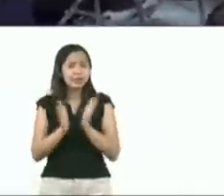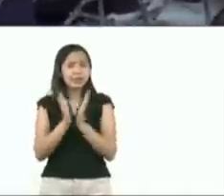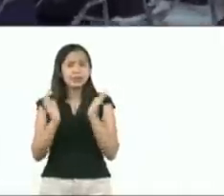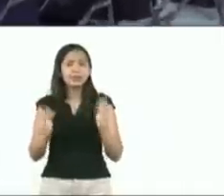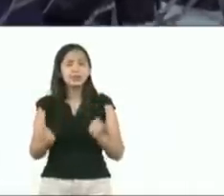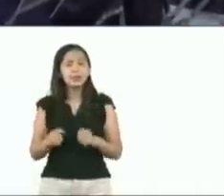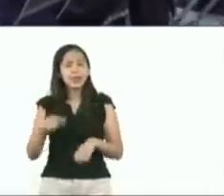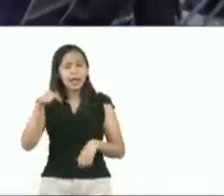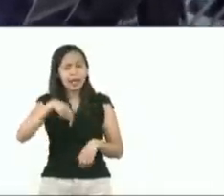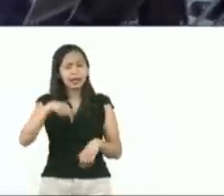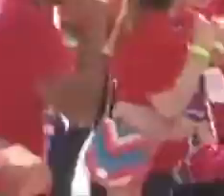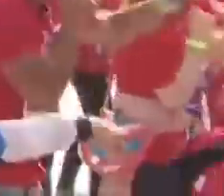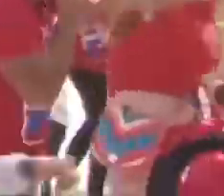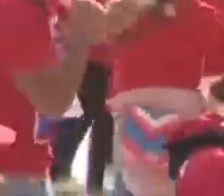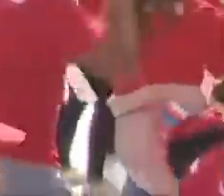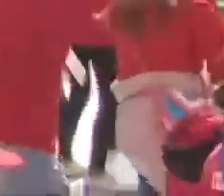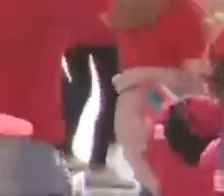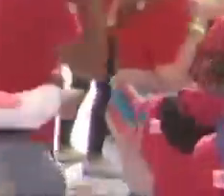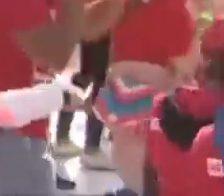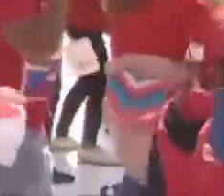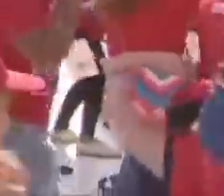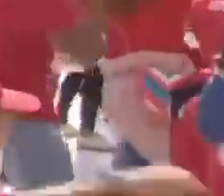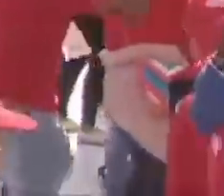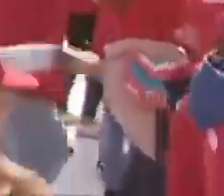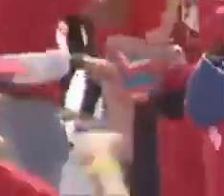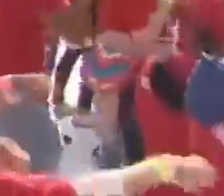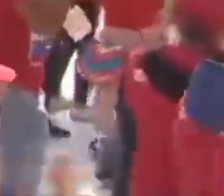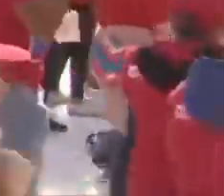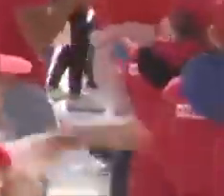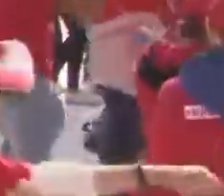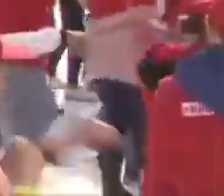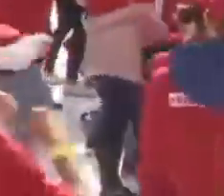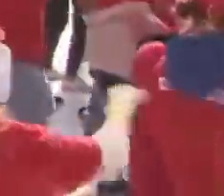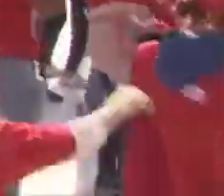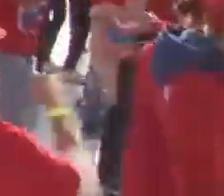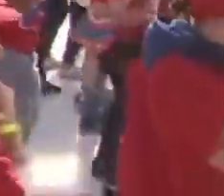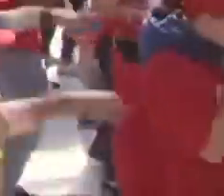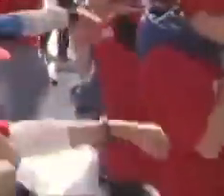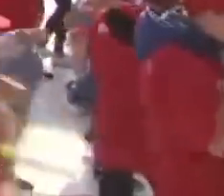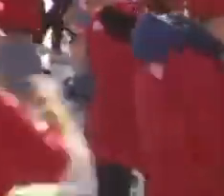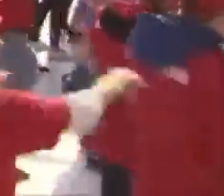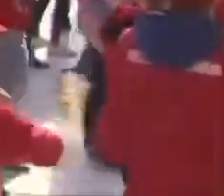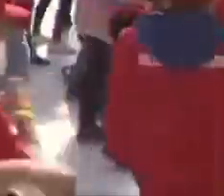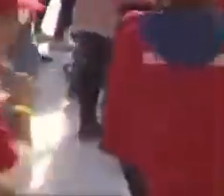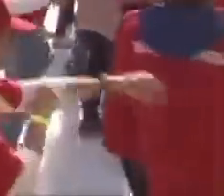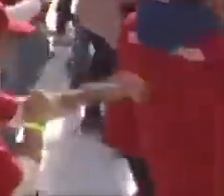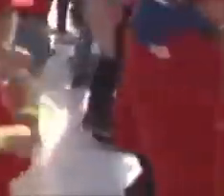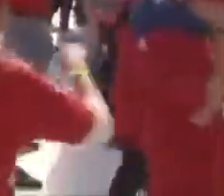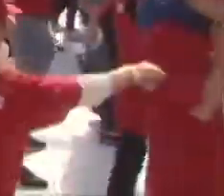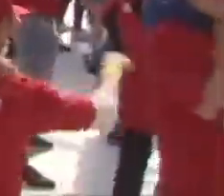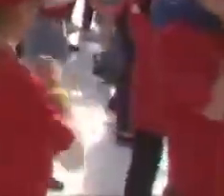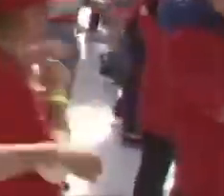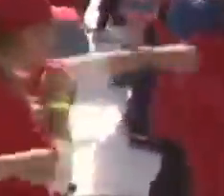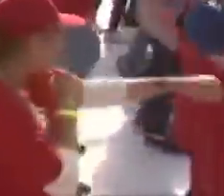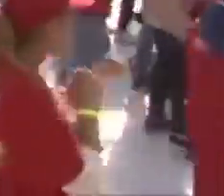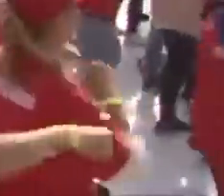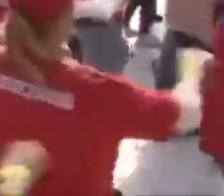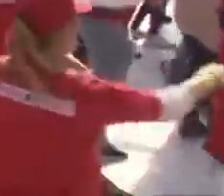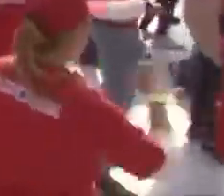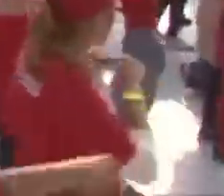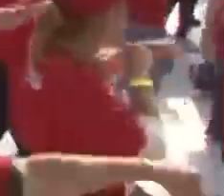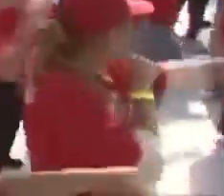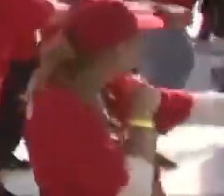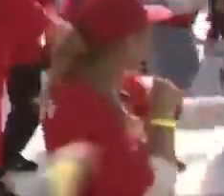este récord Guinness de la clase de boxeo más grande del mundo, que cabe recalcar que actualmente lo tiene Rusia con solamente 3.000 participantes. Yo creo que lo vamos